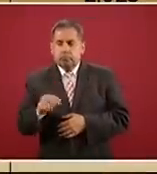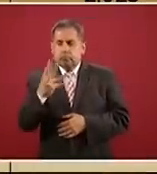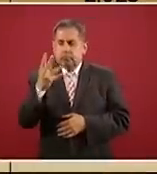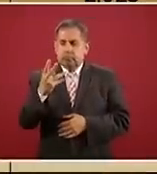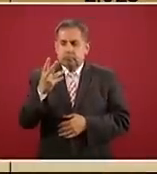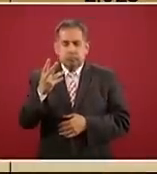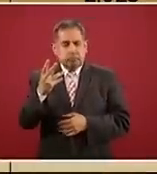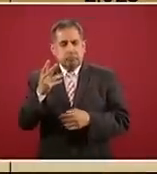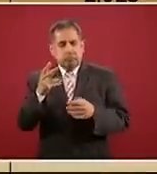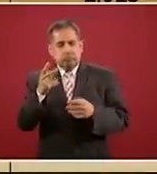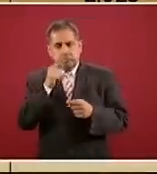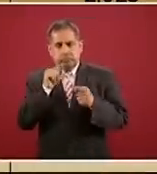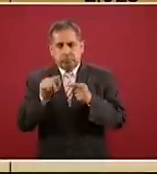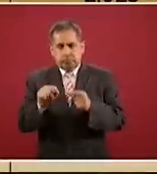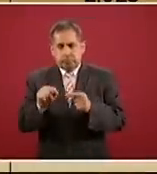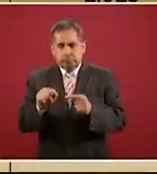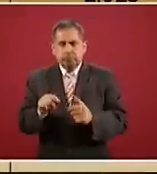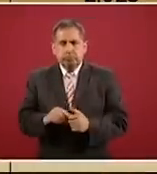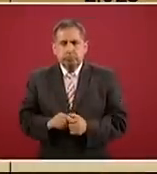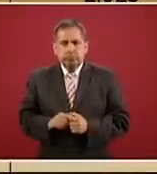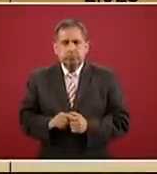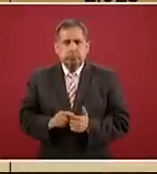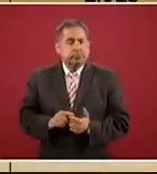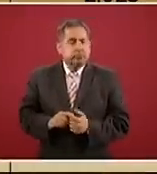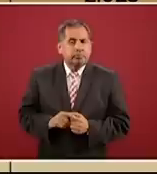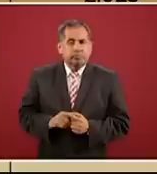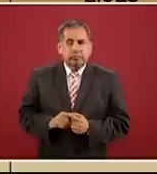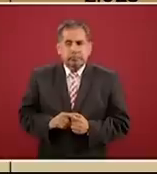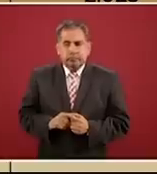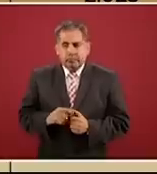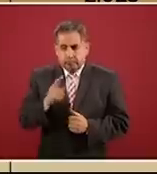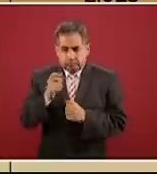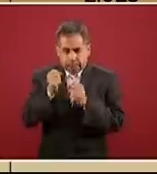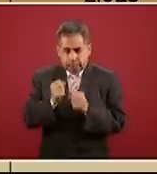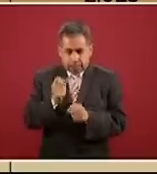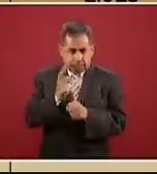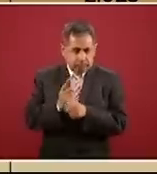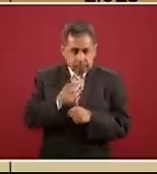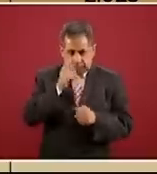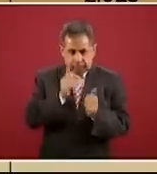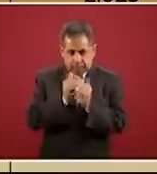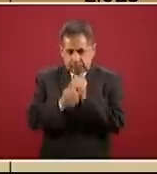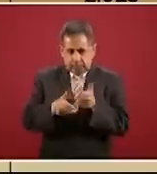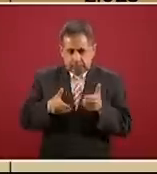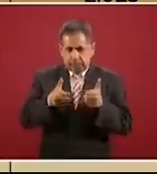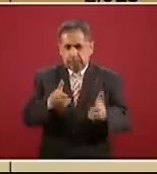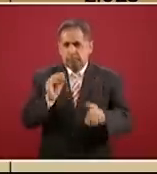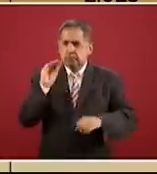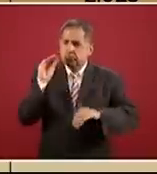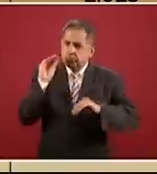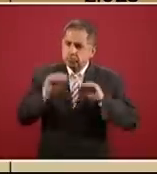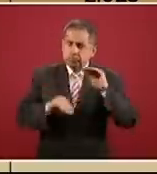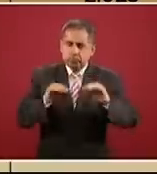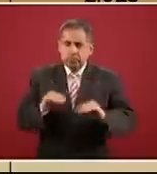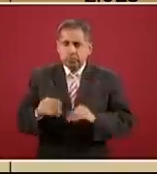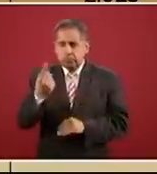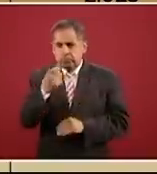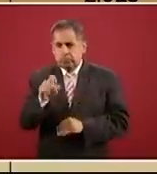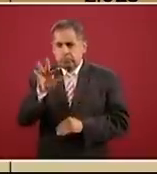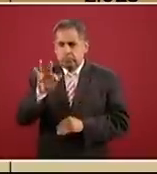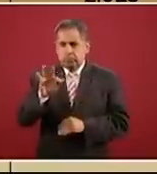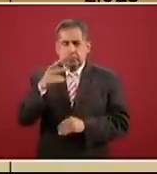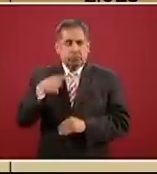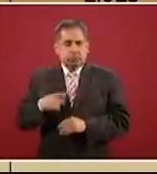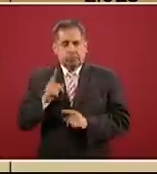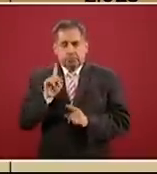elementos y por la seguridad en carreteras e instalaciones se incorporaron 140